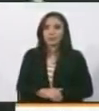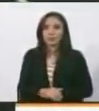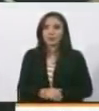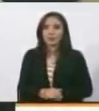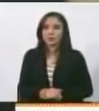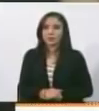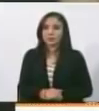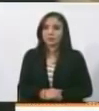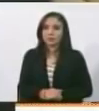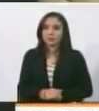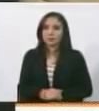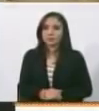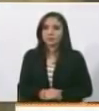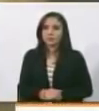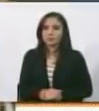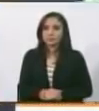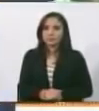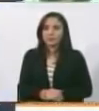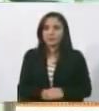Saca cuenta, Ravel.